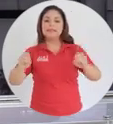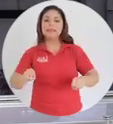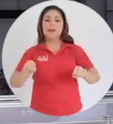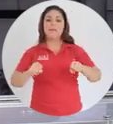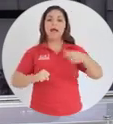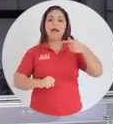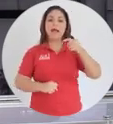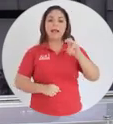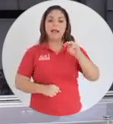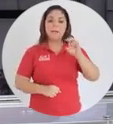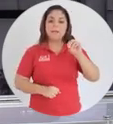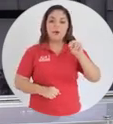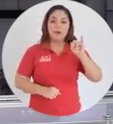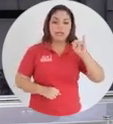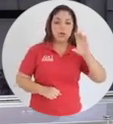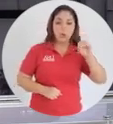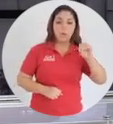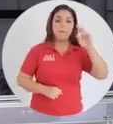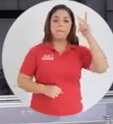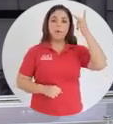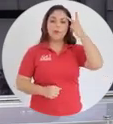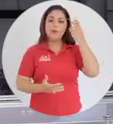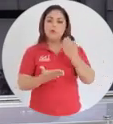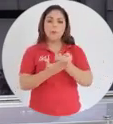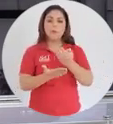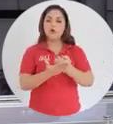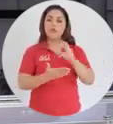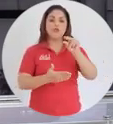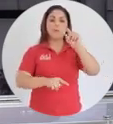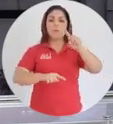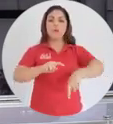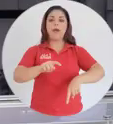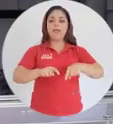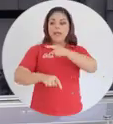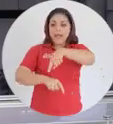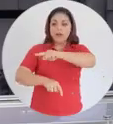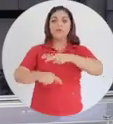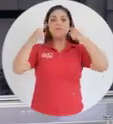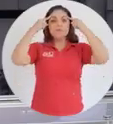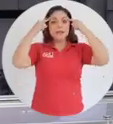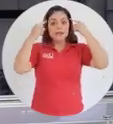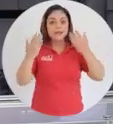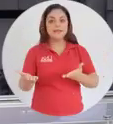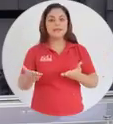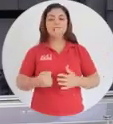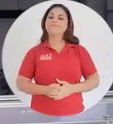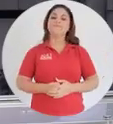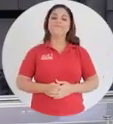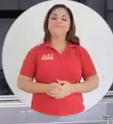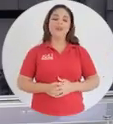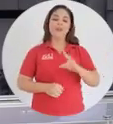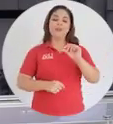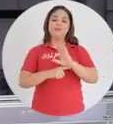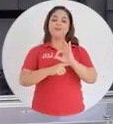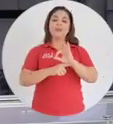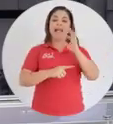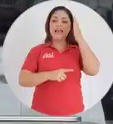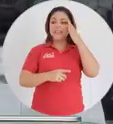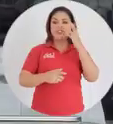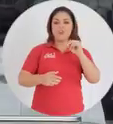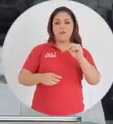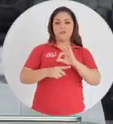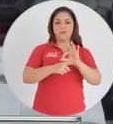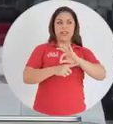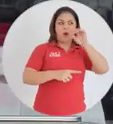hegemónico, político, económico, no le sirve esa forma de pensar. Claro, no le sirve que